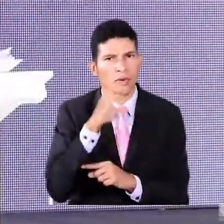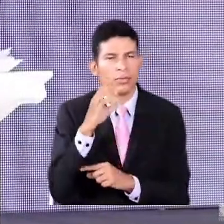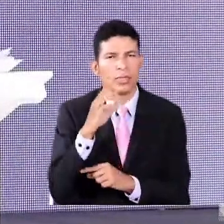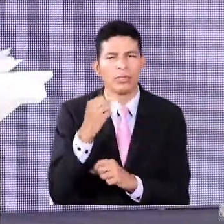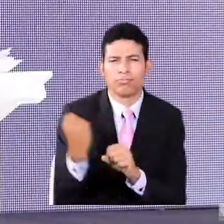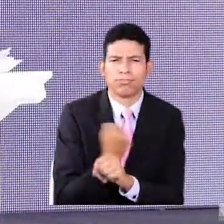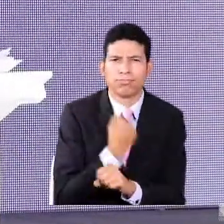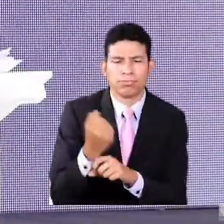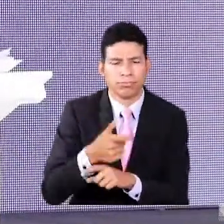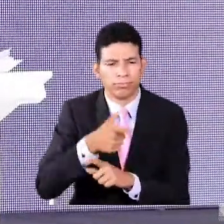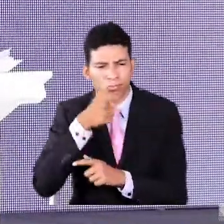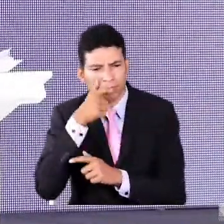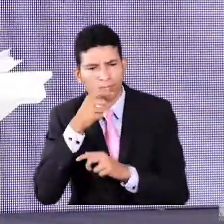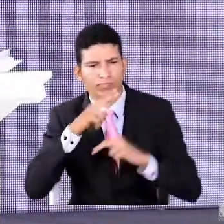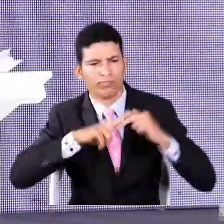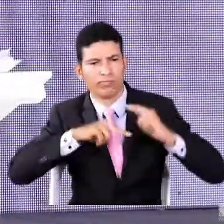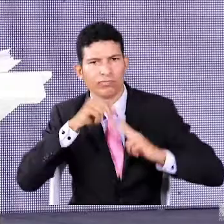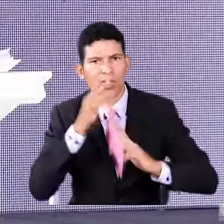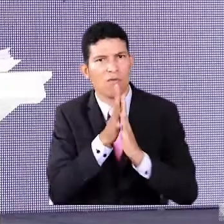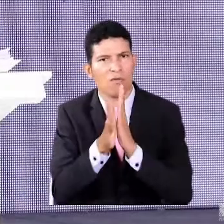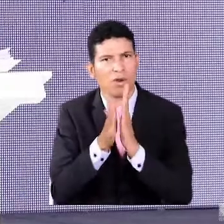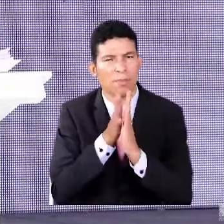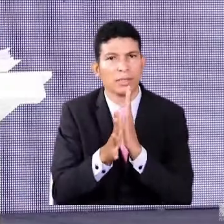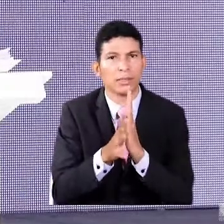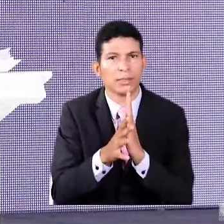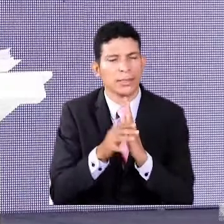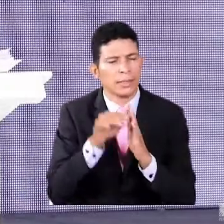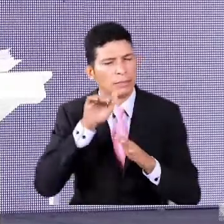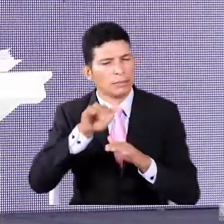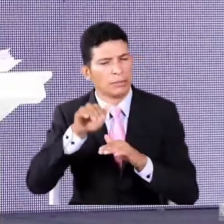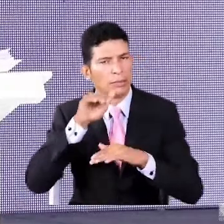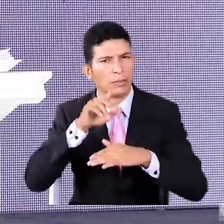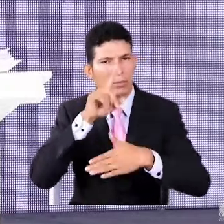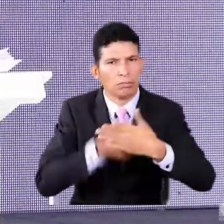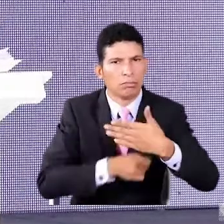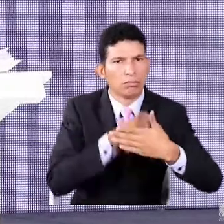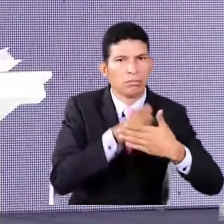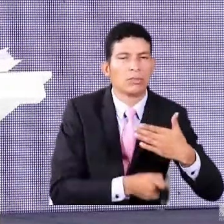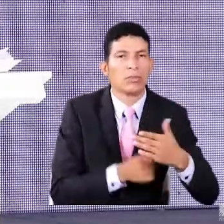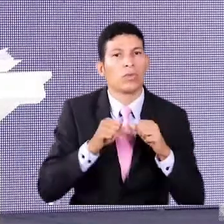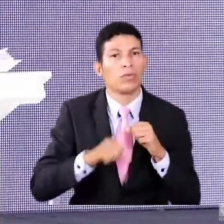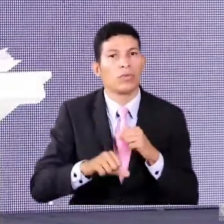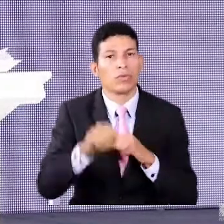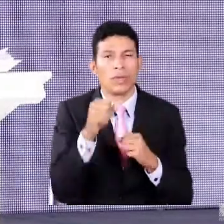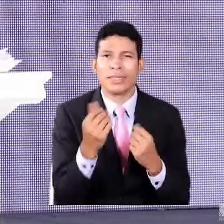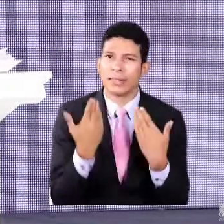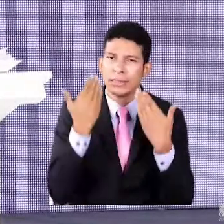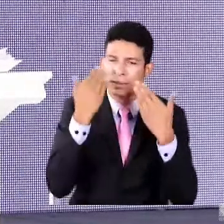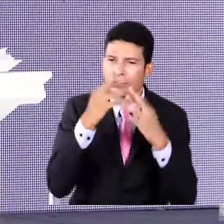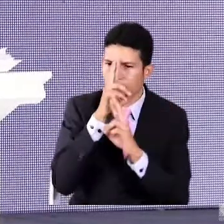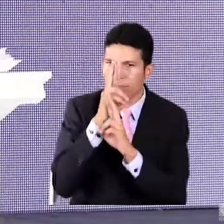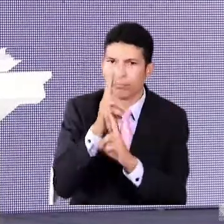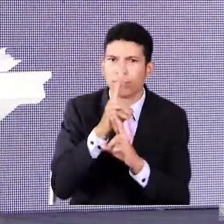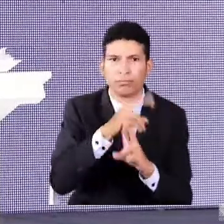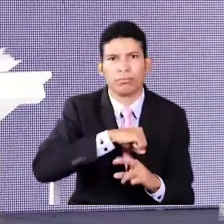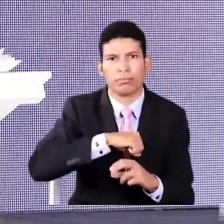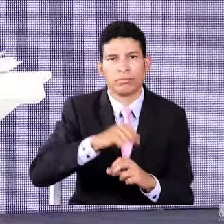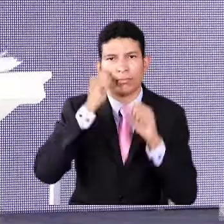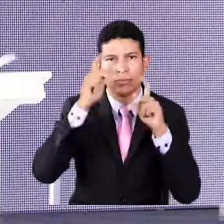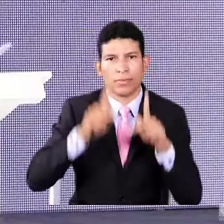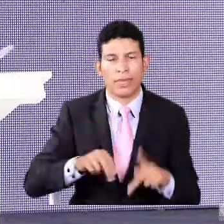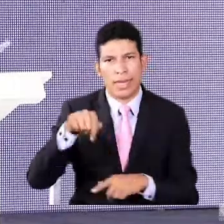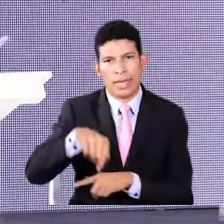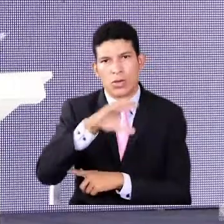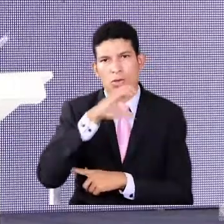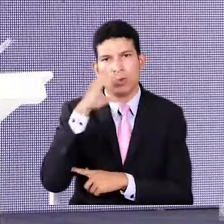de seguimiento construcción de informes y llamados permanentes han contribuido significativamente al respeto a los derechos humanos en colombia